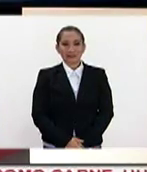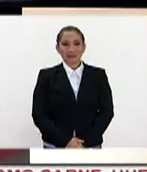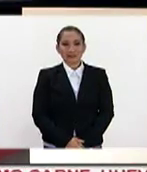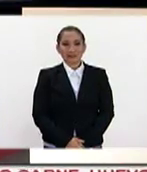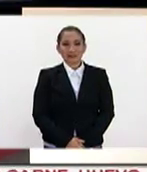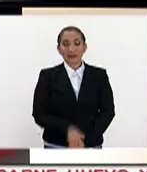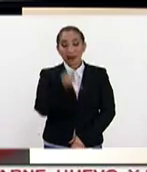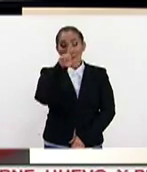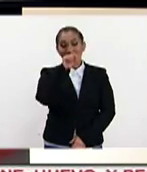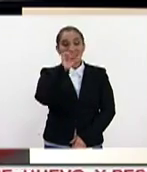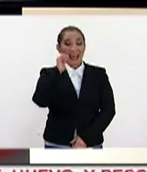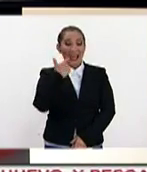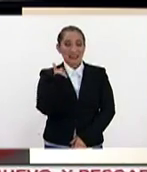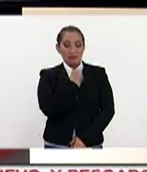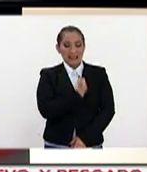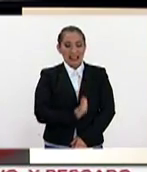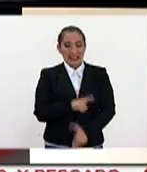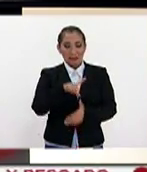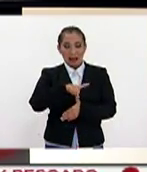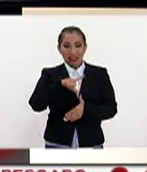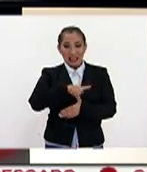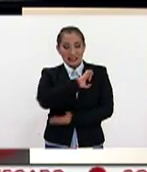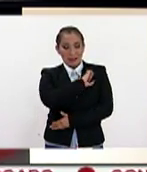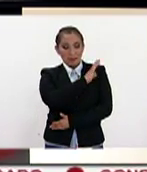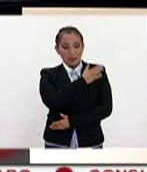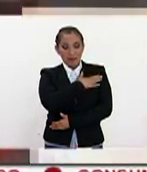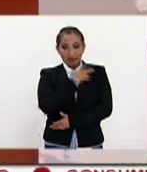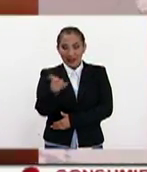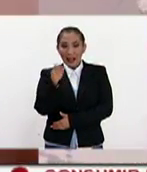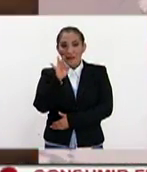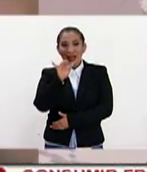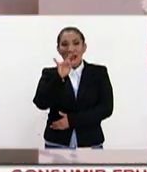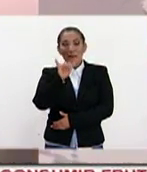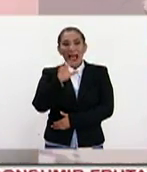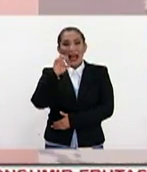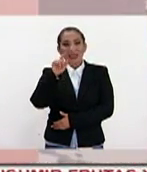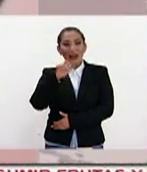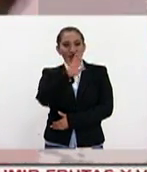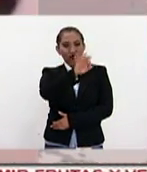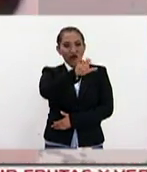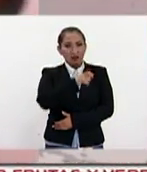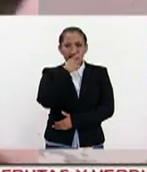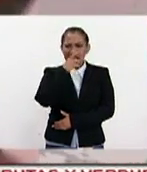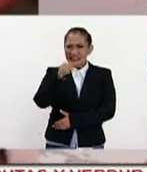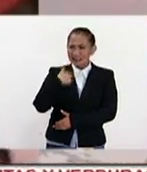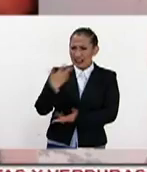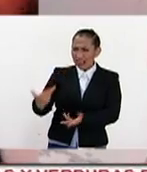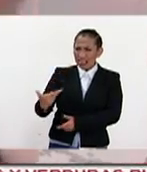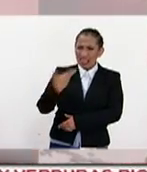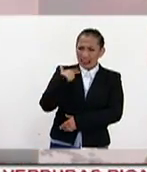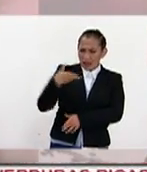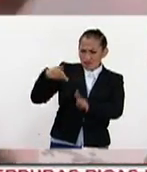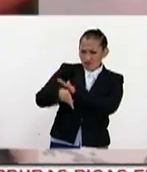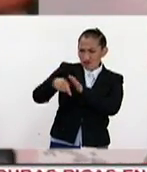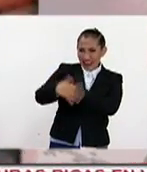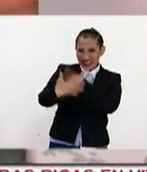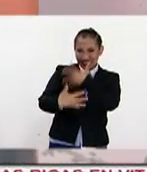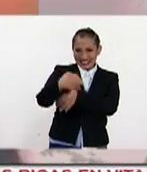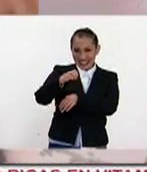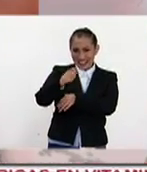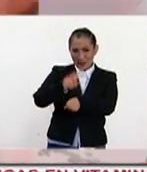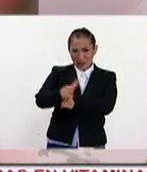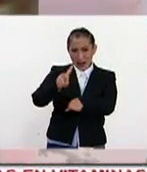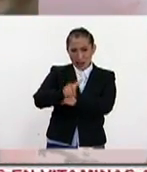Más de 20 expresidentes de América Latina y España, entre ellos Felipe Calderón y Vicente Fox, condenaron las ejecuciones del 15 de enero